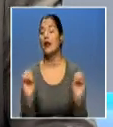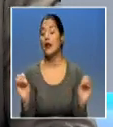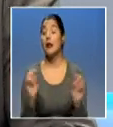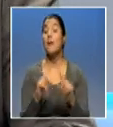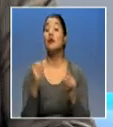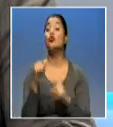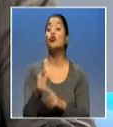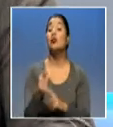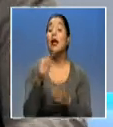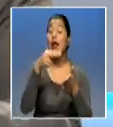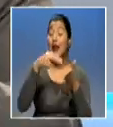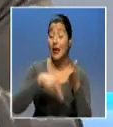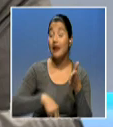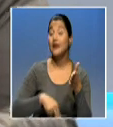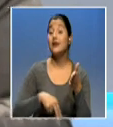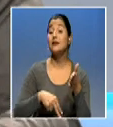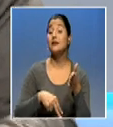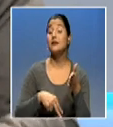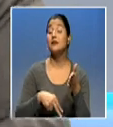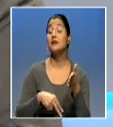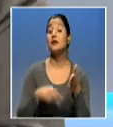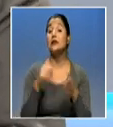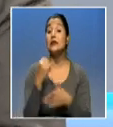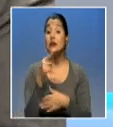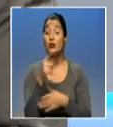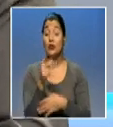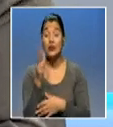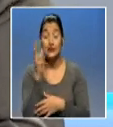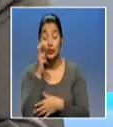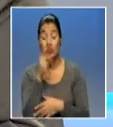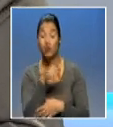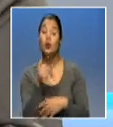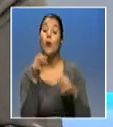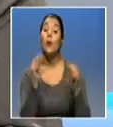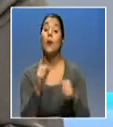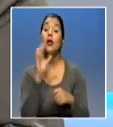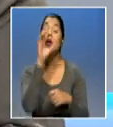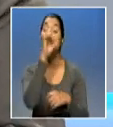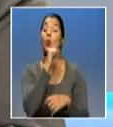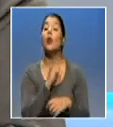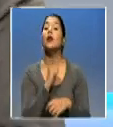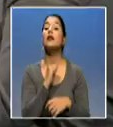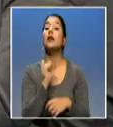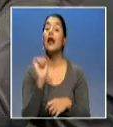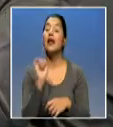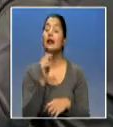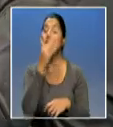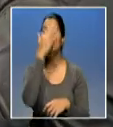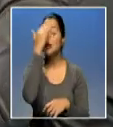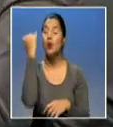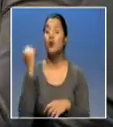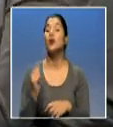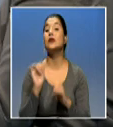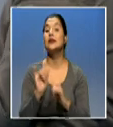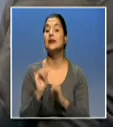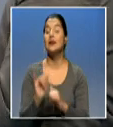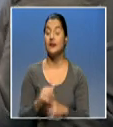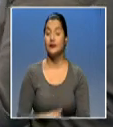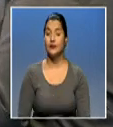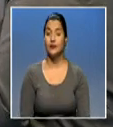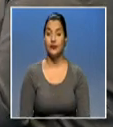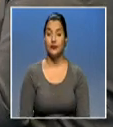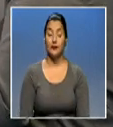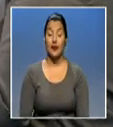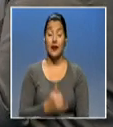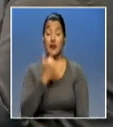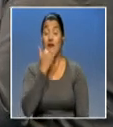ustedes leen la resolución, más bien la escuchan, se van a dar cuenta de que se le olvidó que estaba ahí don Mario Barrenechea.